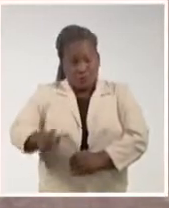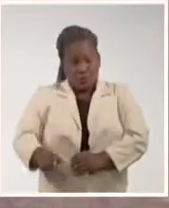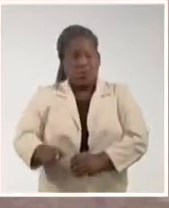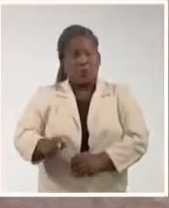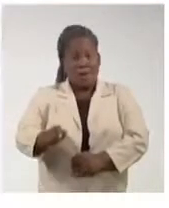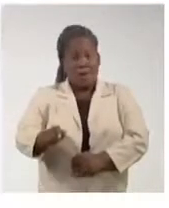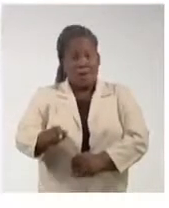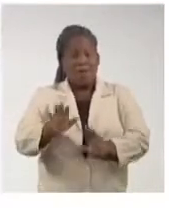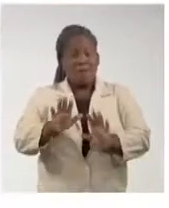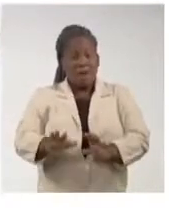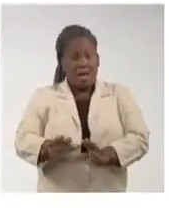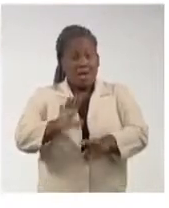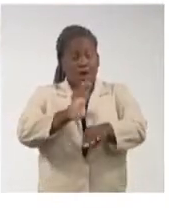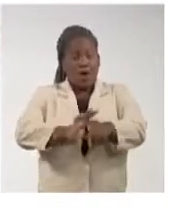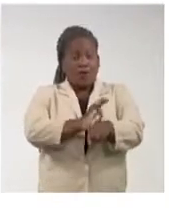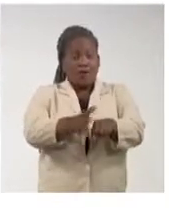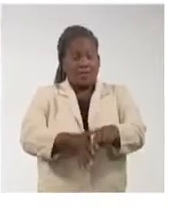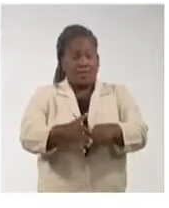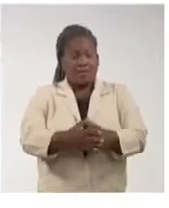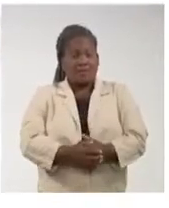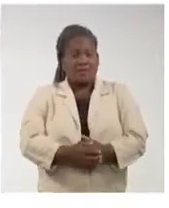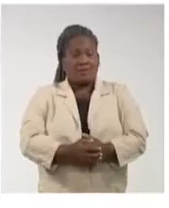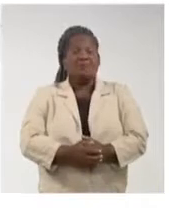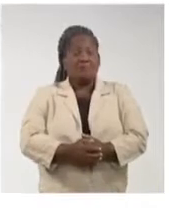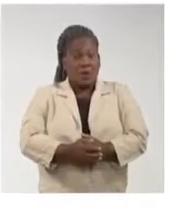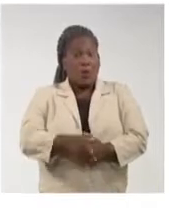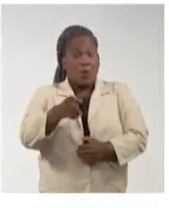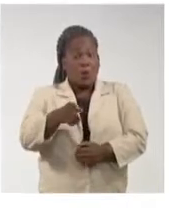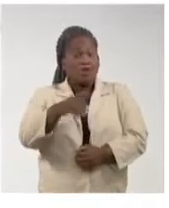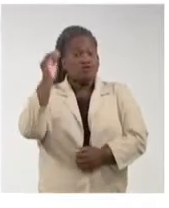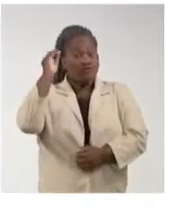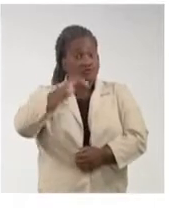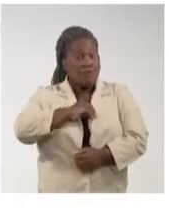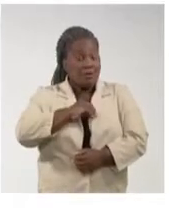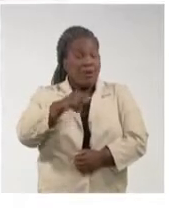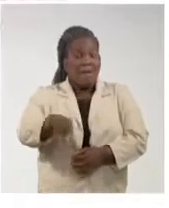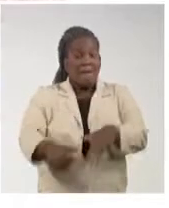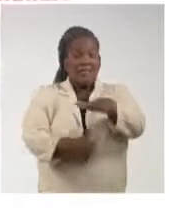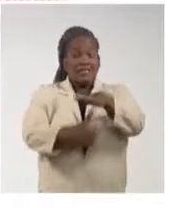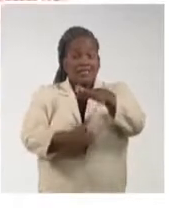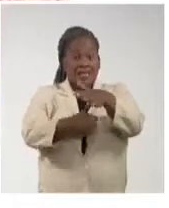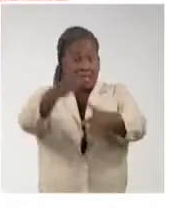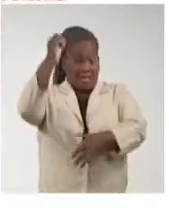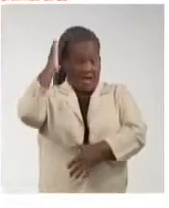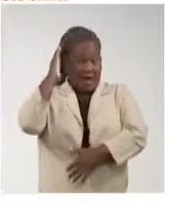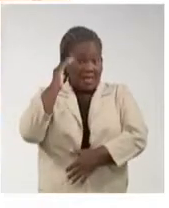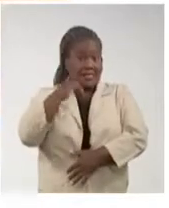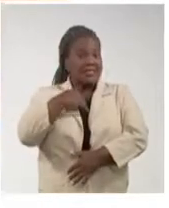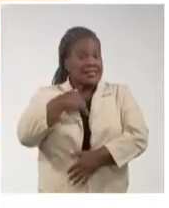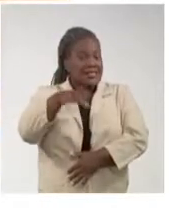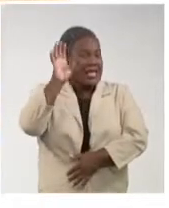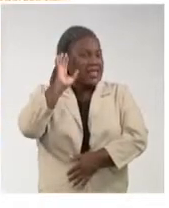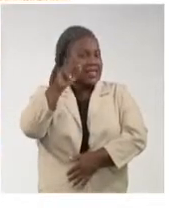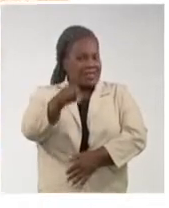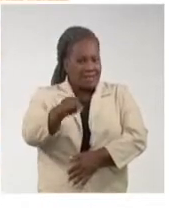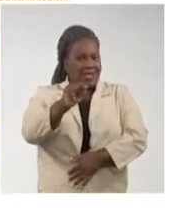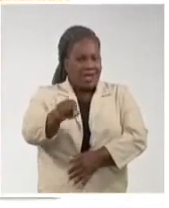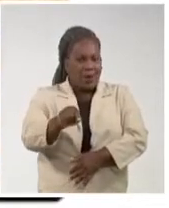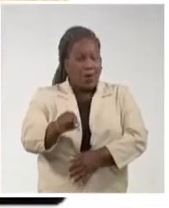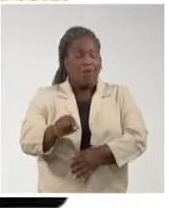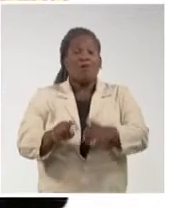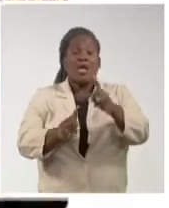parar la pandemia. Tras conocerse el flamante reconocimiento, el presidente Miguel Díaz-Canel Bermúdez escribió en su cuenta en